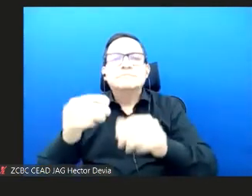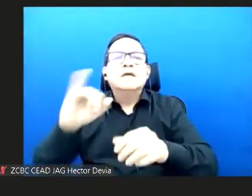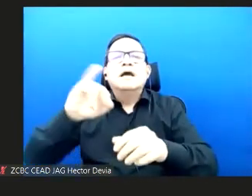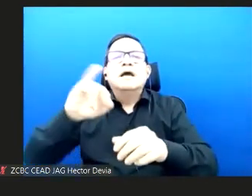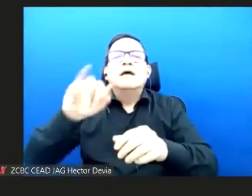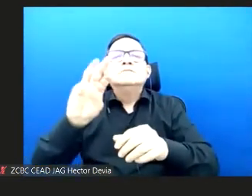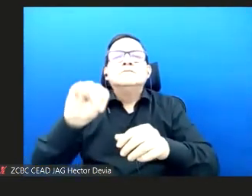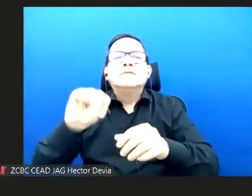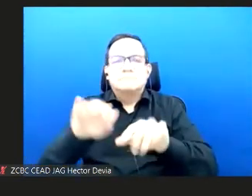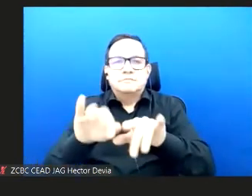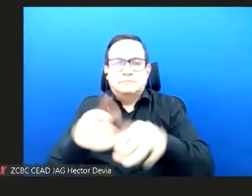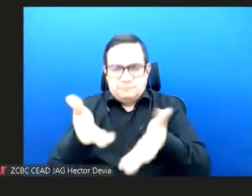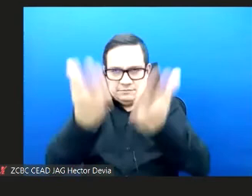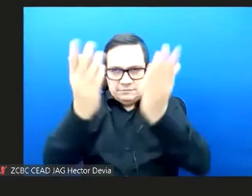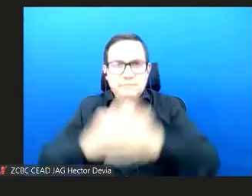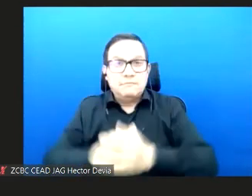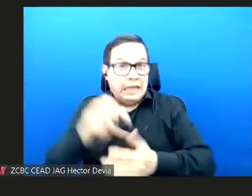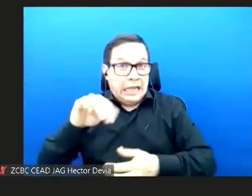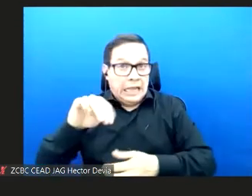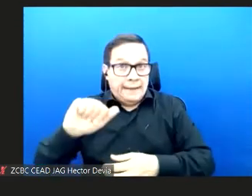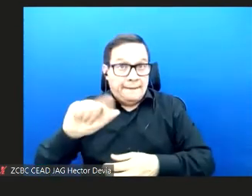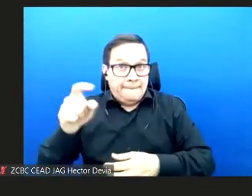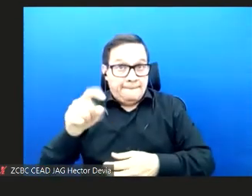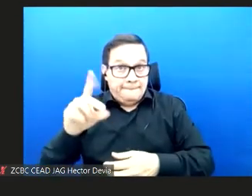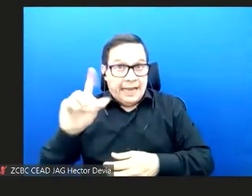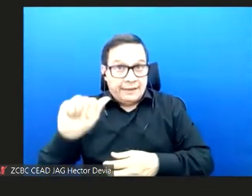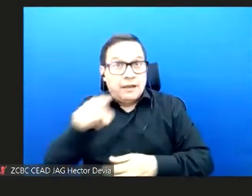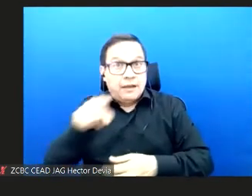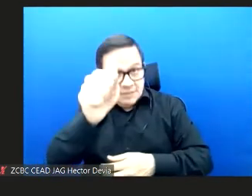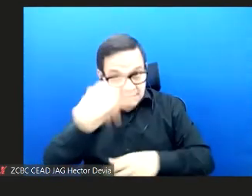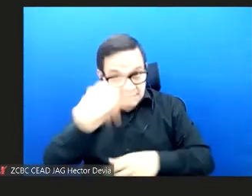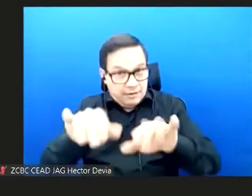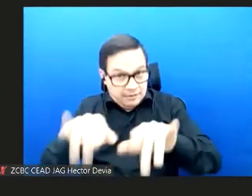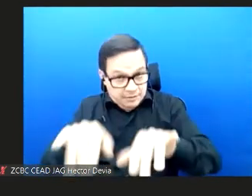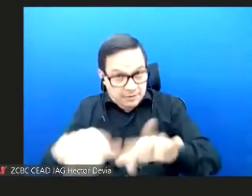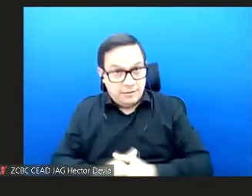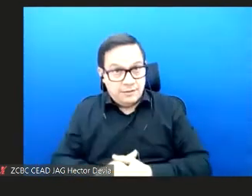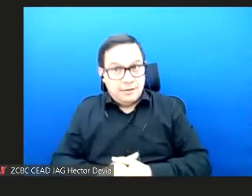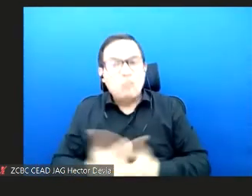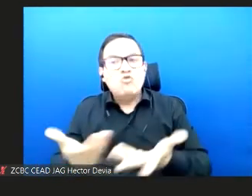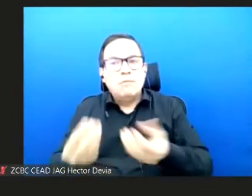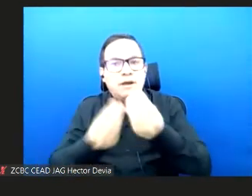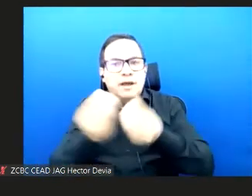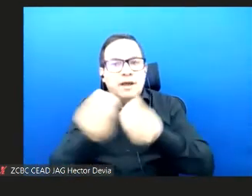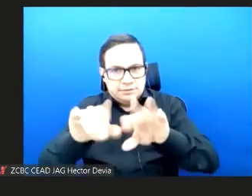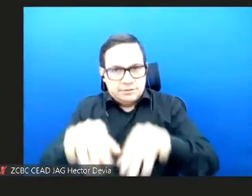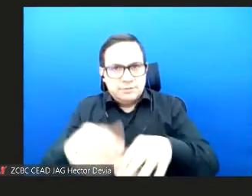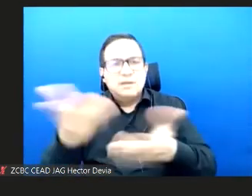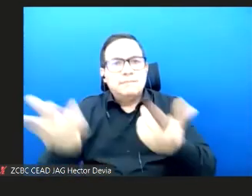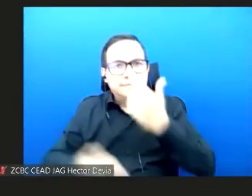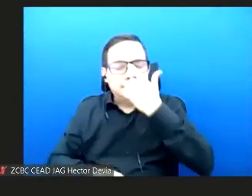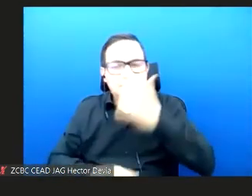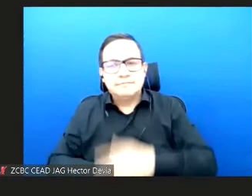Los leo. ¿Cómo representaríamos el A unión B en el diagrama de B?